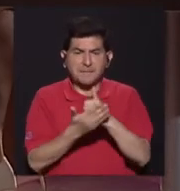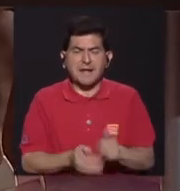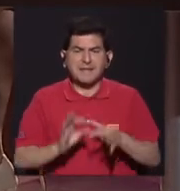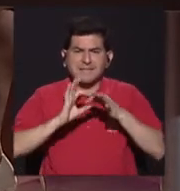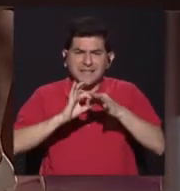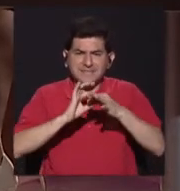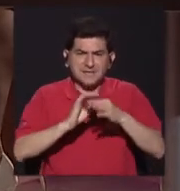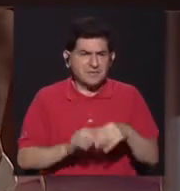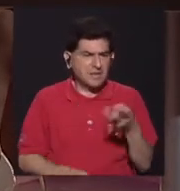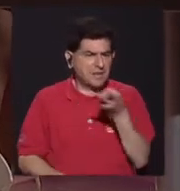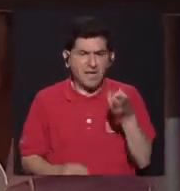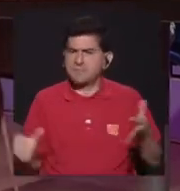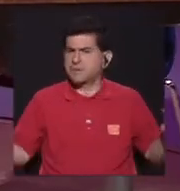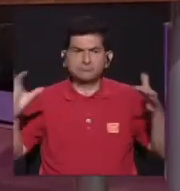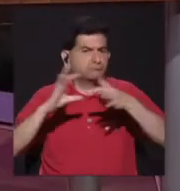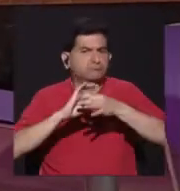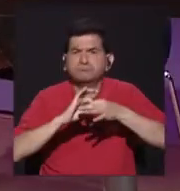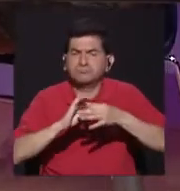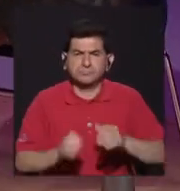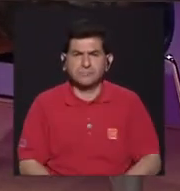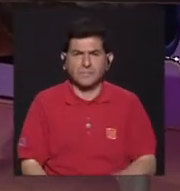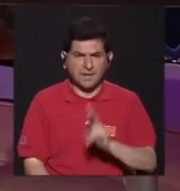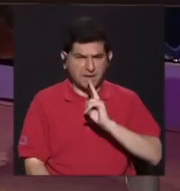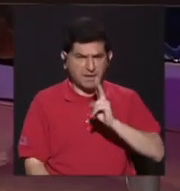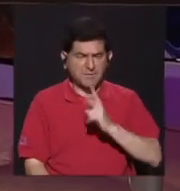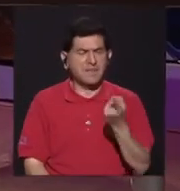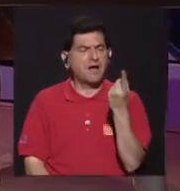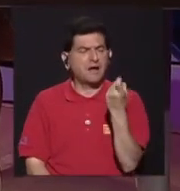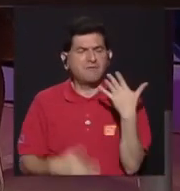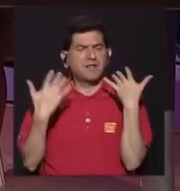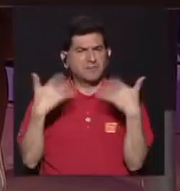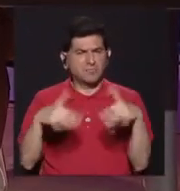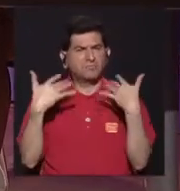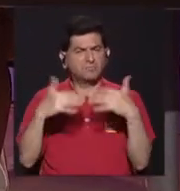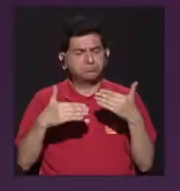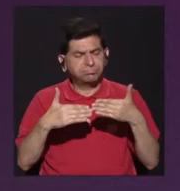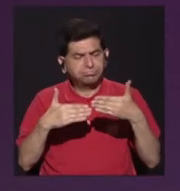una cosa con la otra, ¿verdad? Entonces realmente falta mucho,